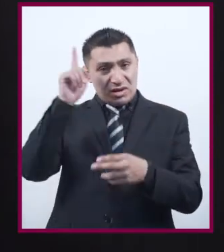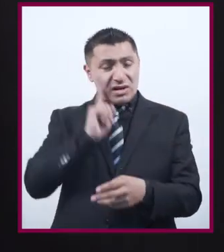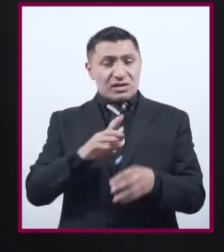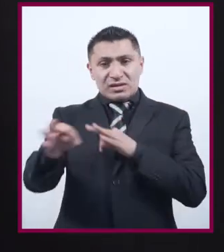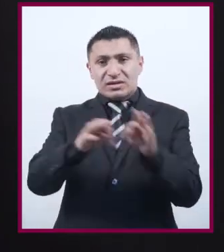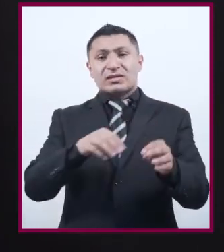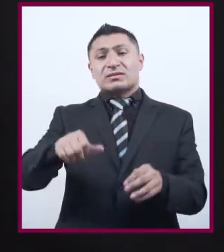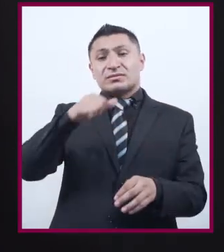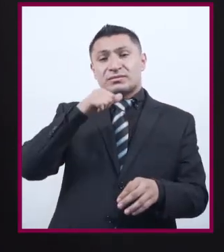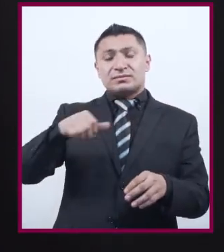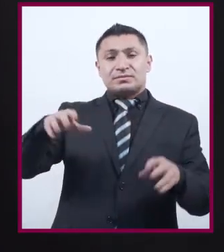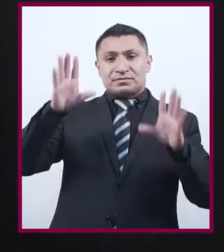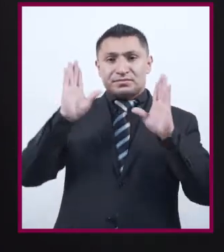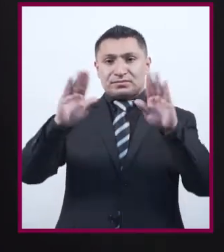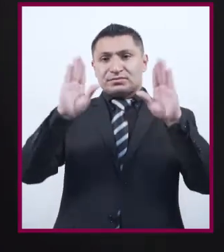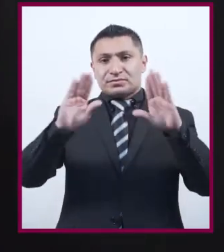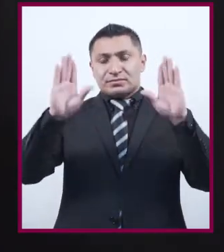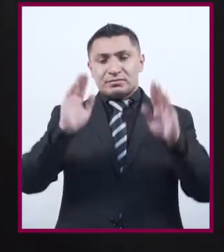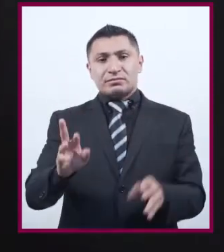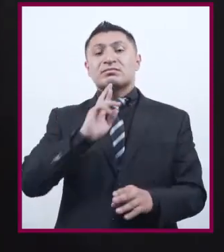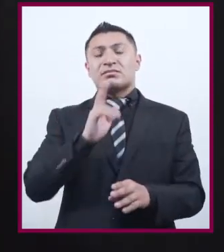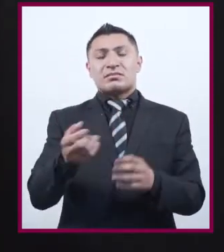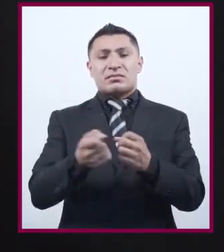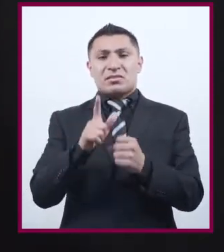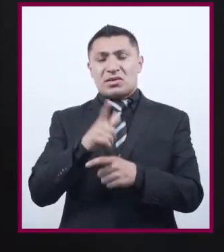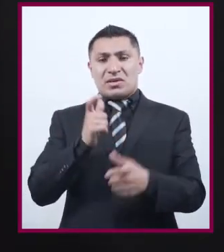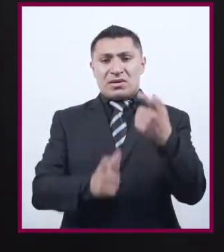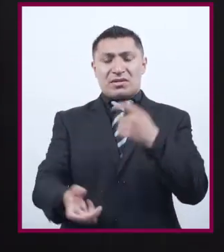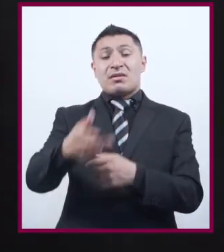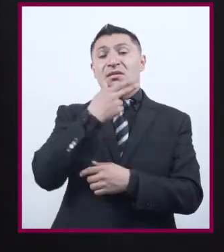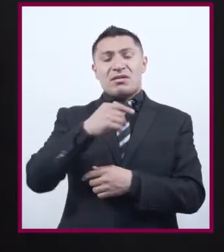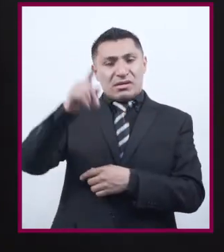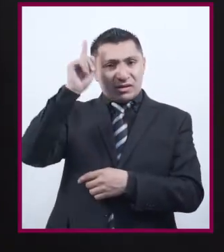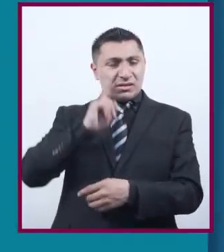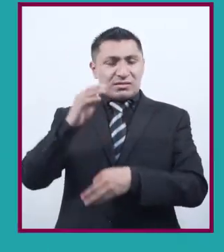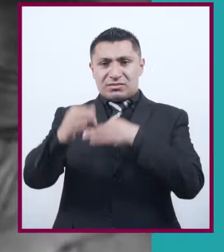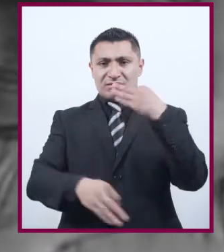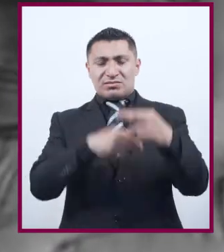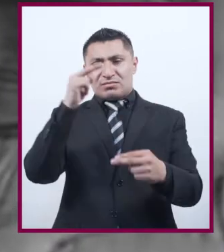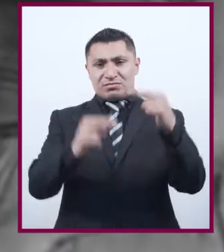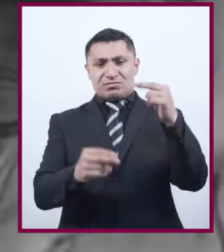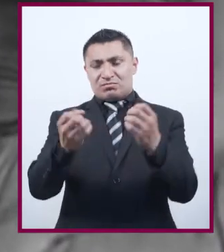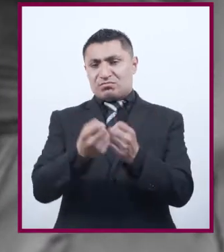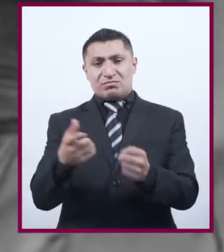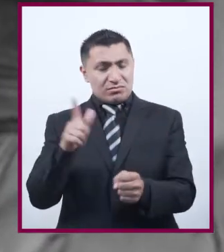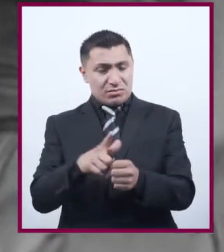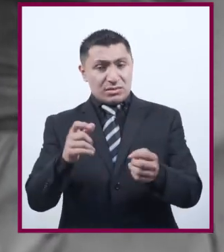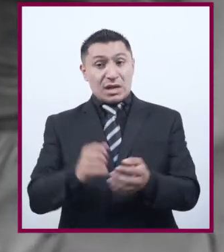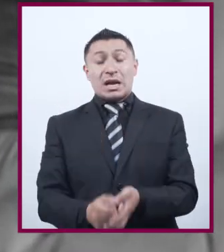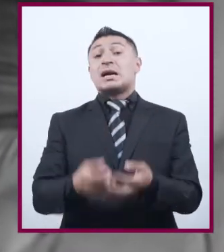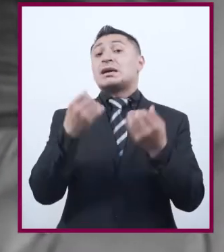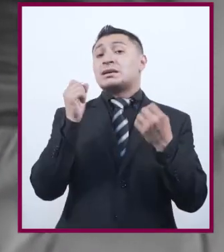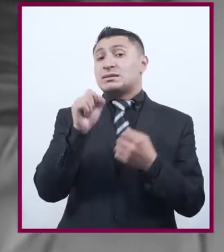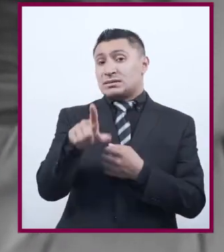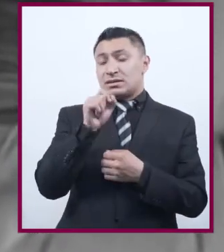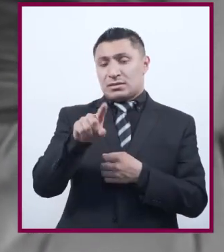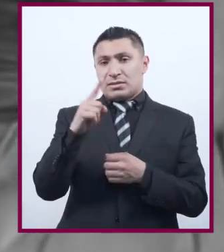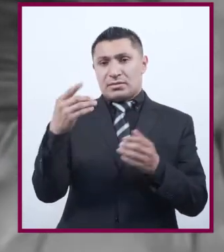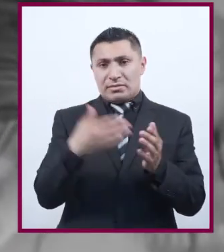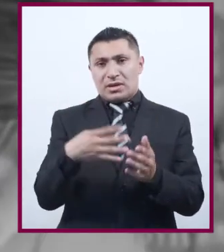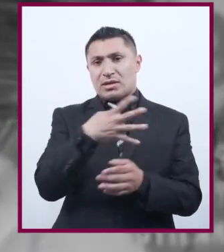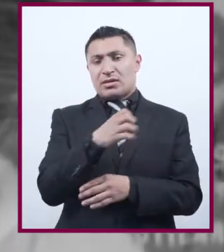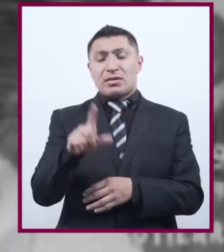alfabetización y mejoramiento social y económico de hombres y mujeres de todas las clases sociales. Cabe destacar que en